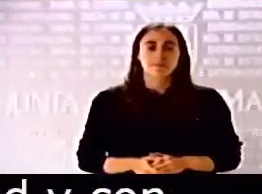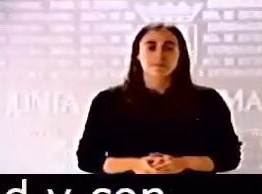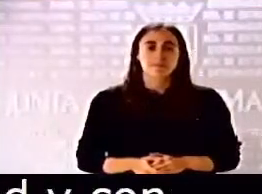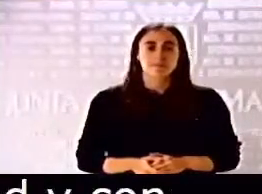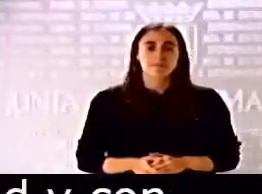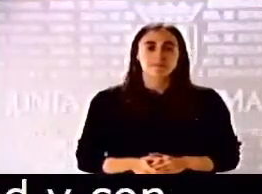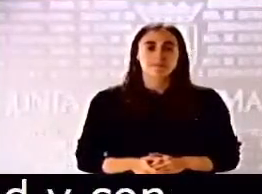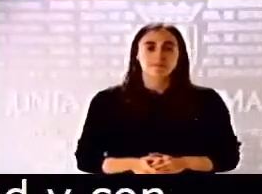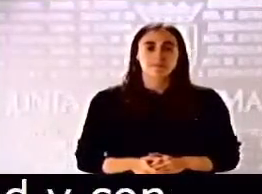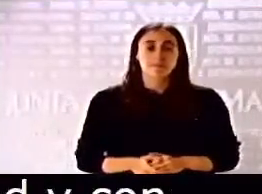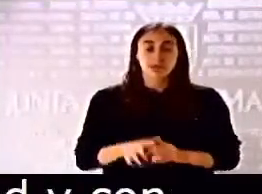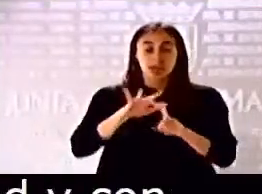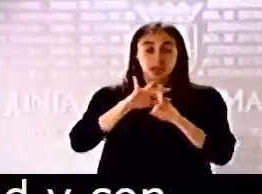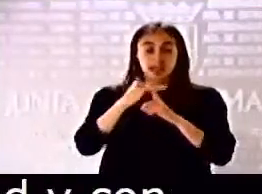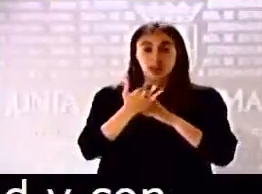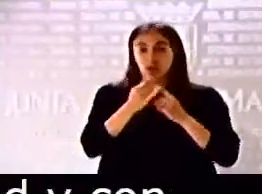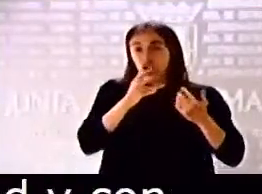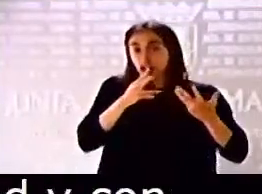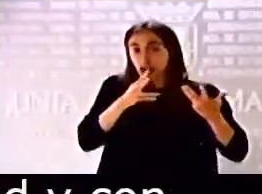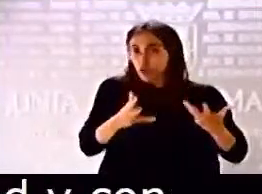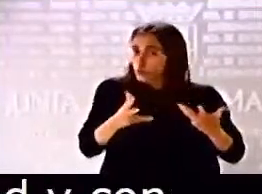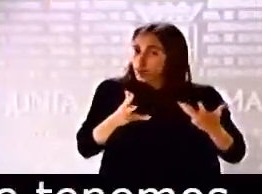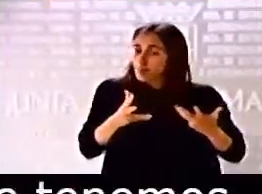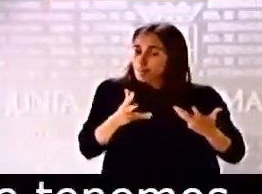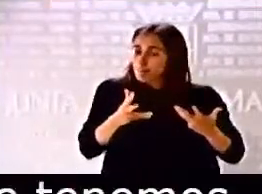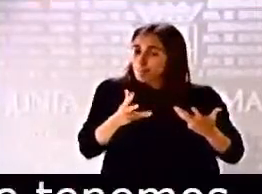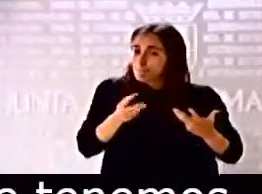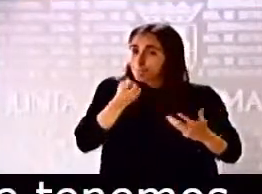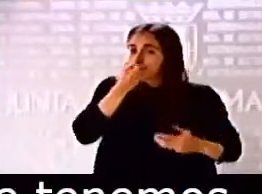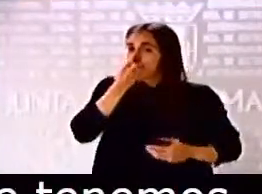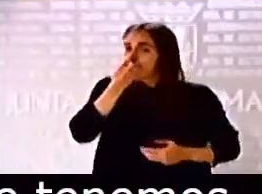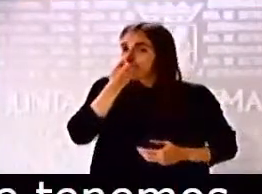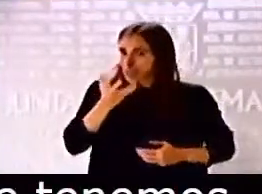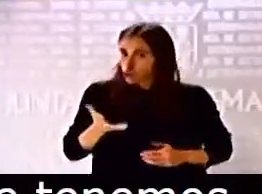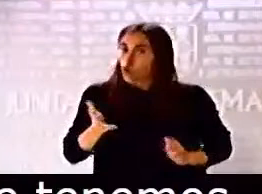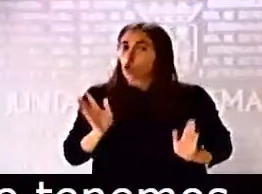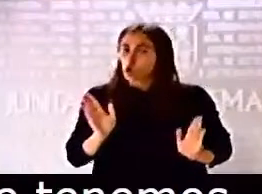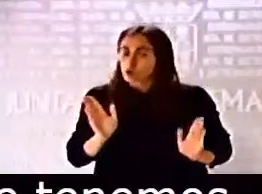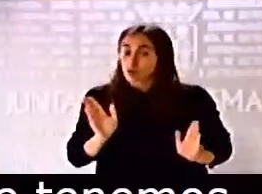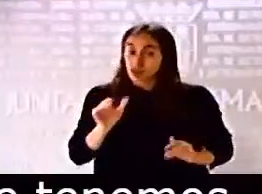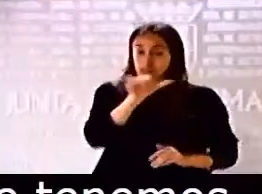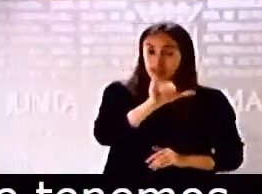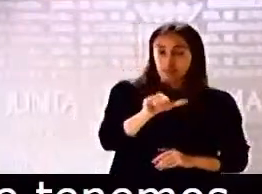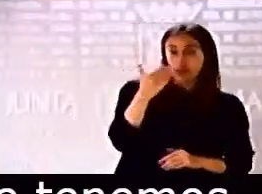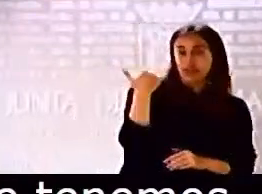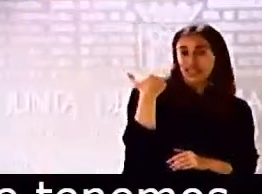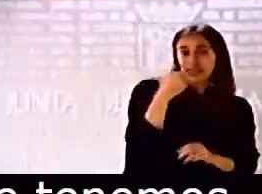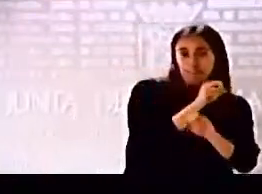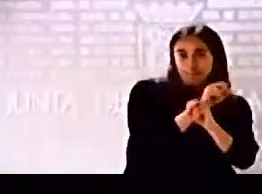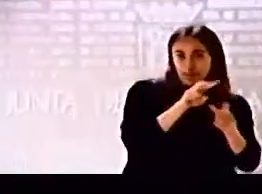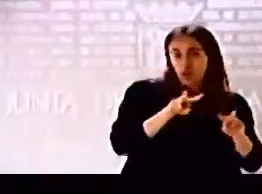La situación a día de hoy es mejor que lo era la semana pasada